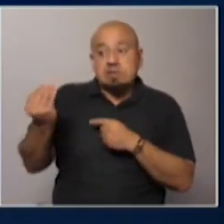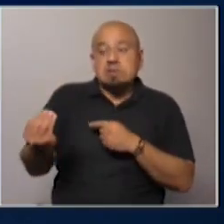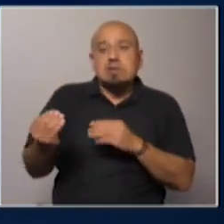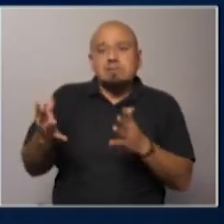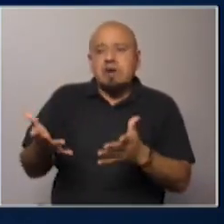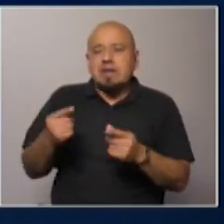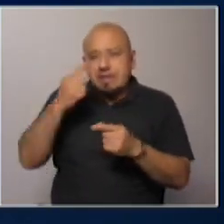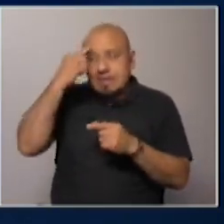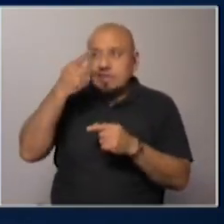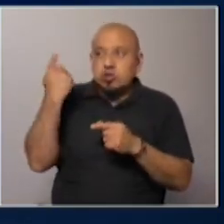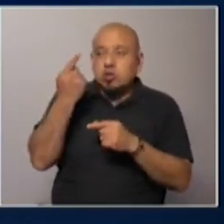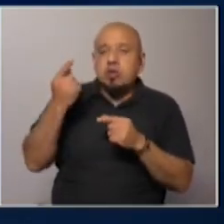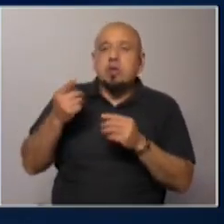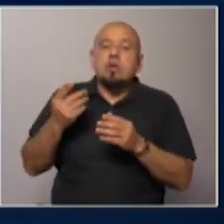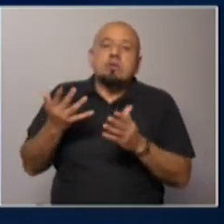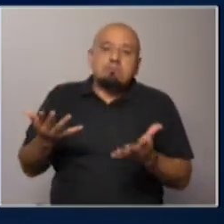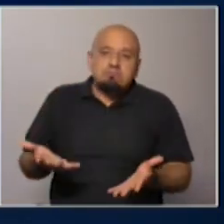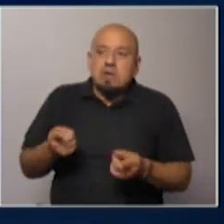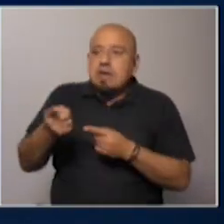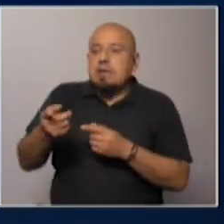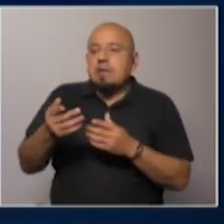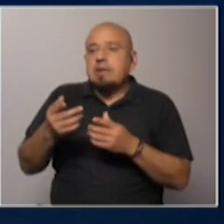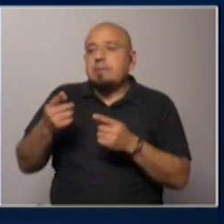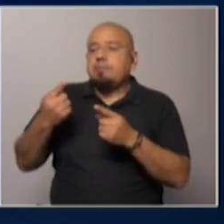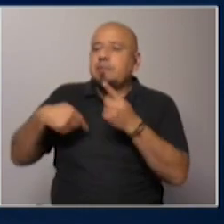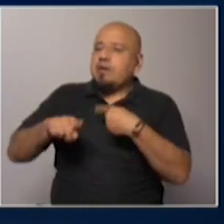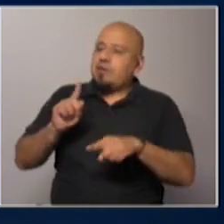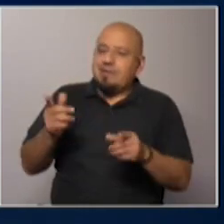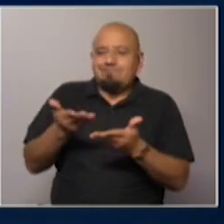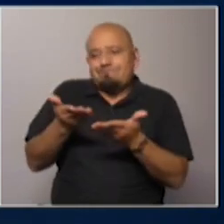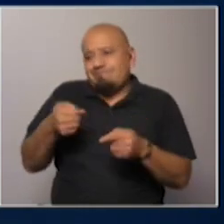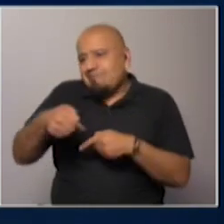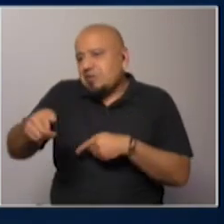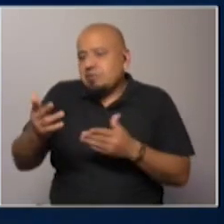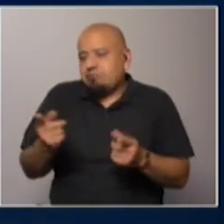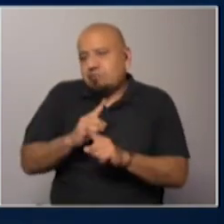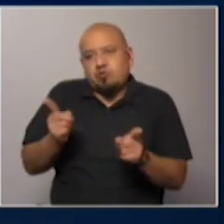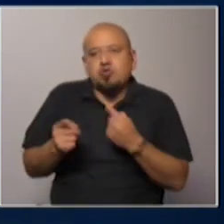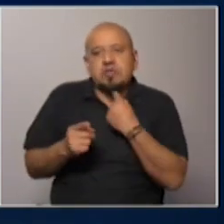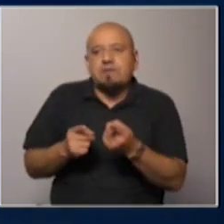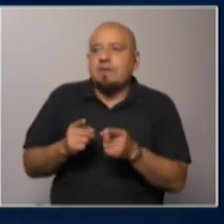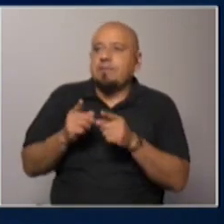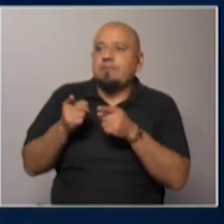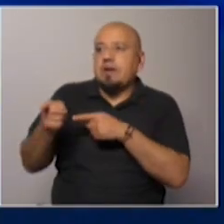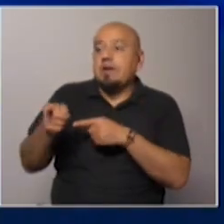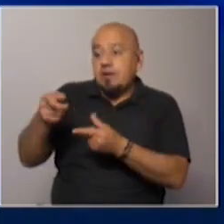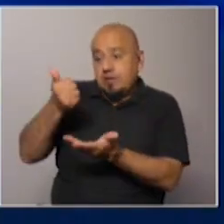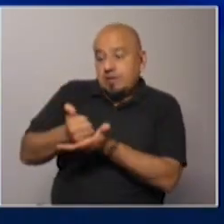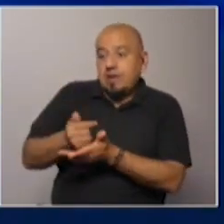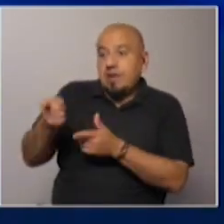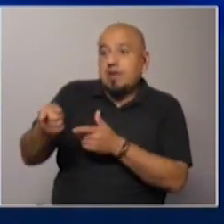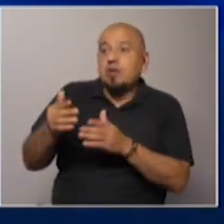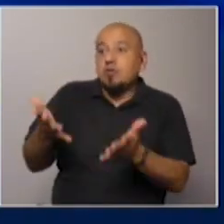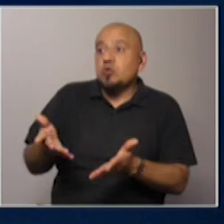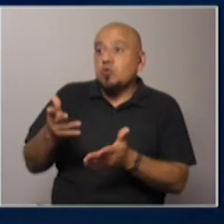política exterior basada en el sectarismo en el confesionalismo pero que finalmente tampoco dan los réditos ni para la nación donde están ellos con sus